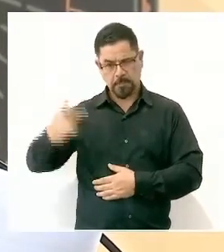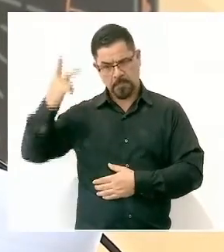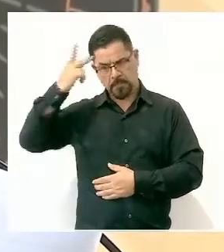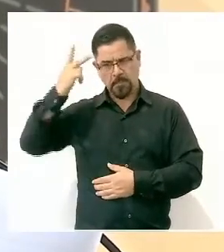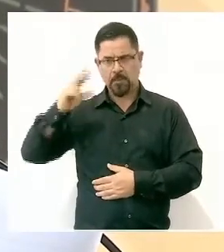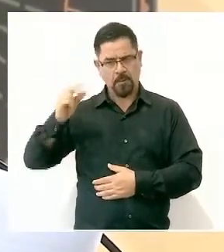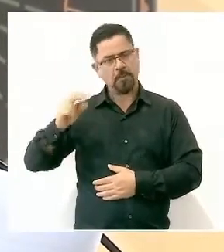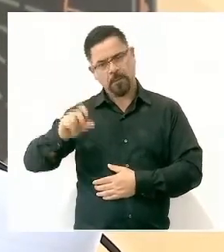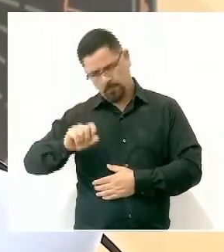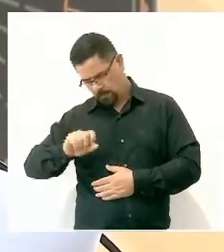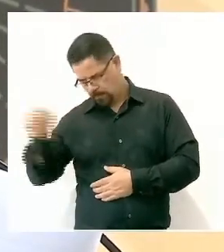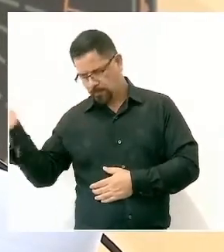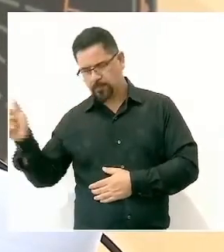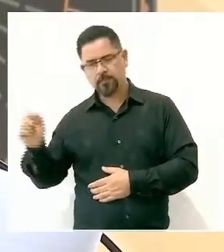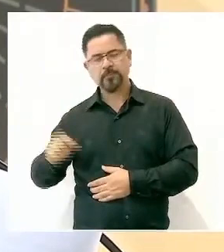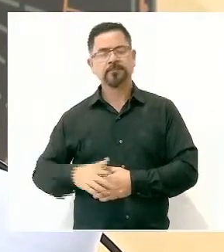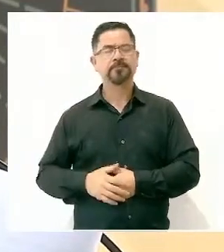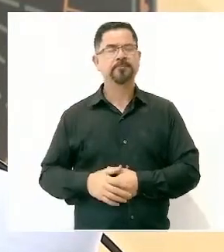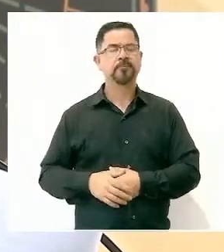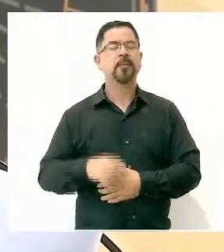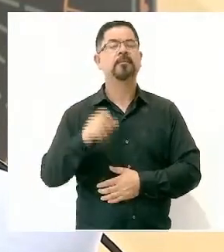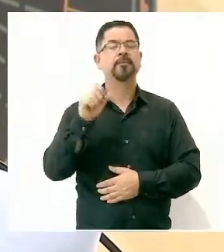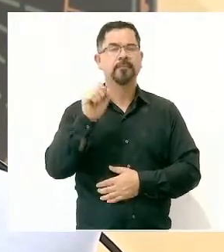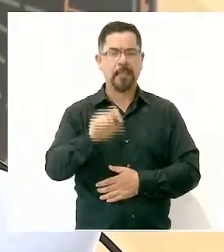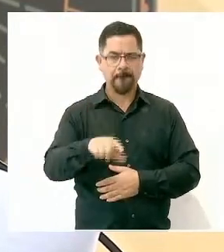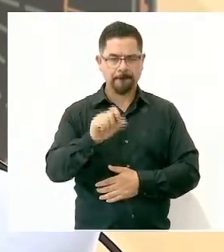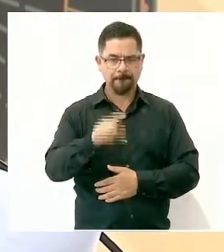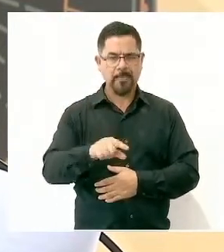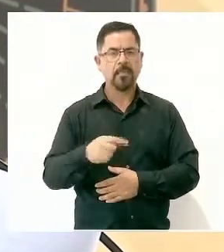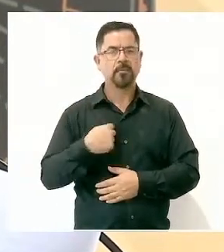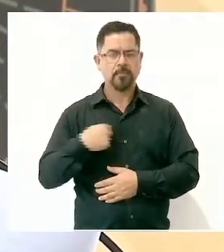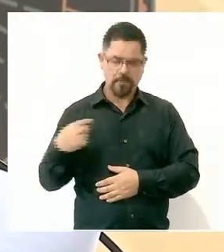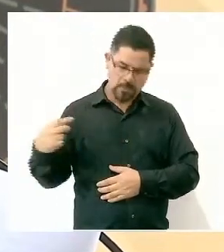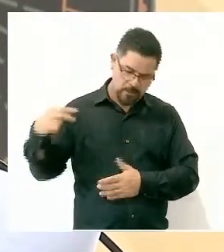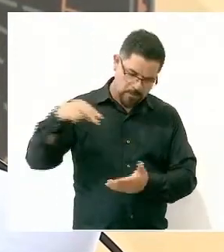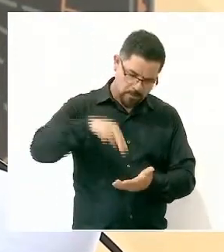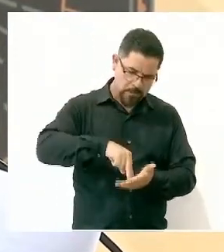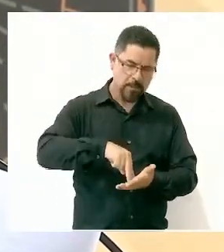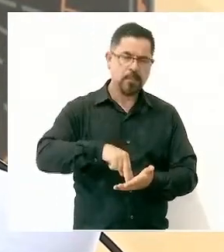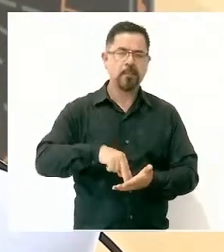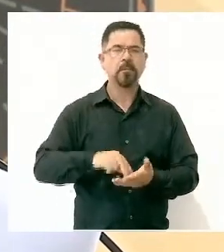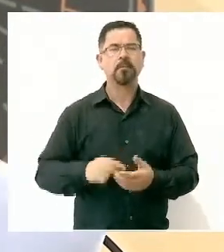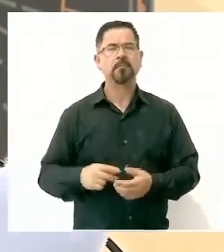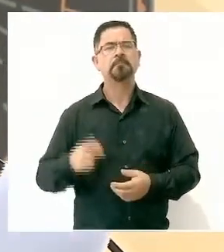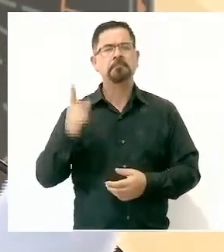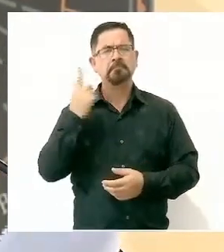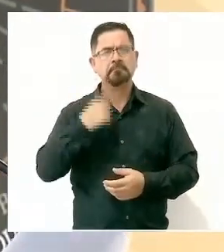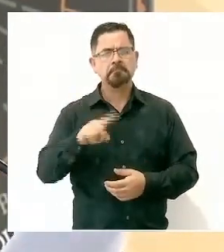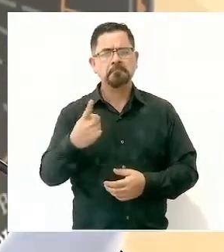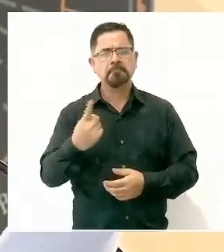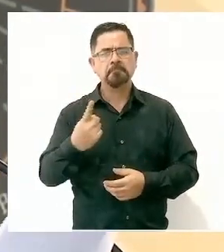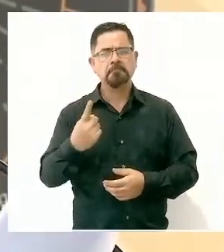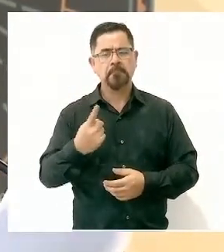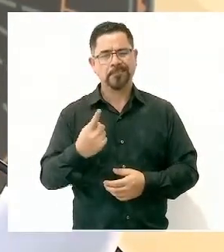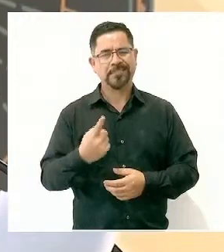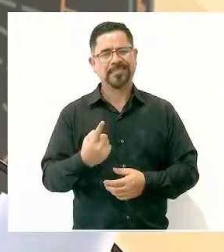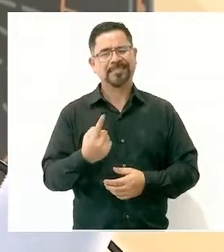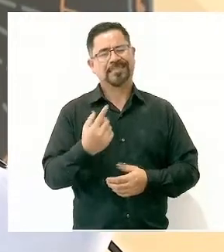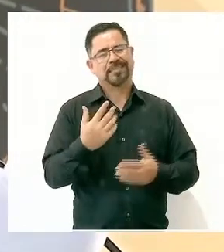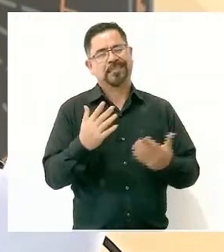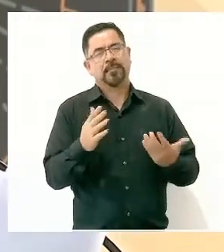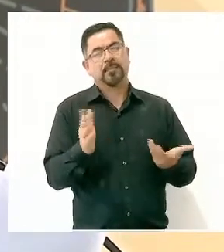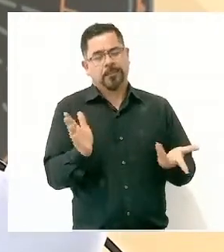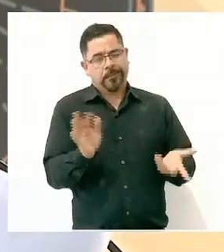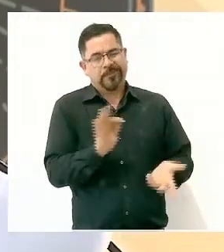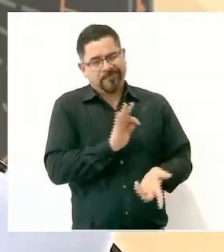dictadura. Y también estamos aquí para tratar de reparar en la medida